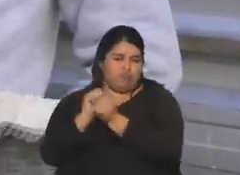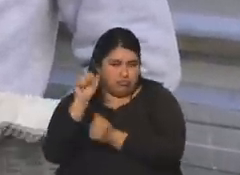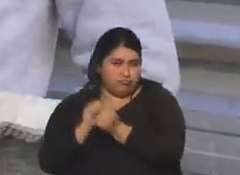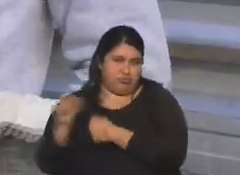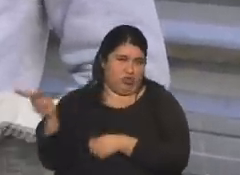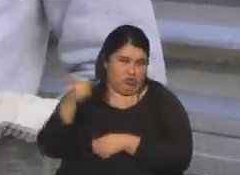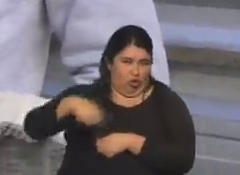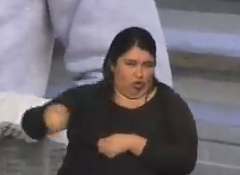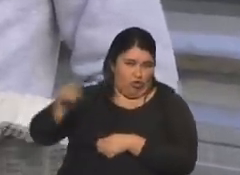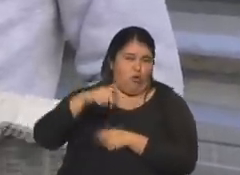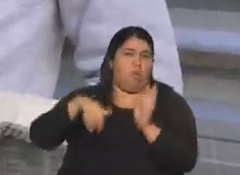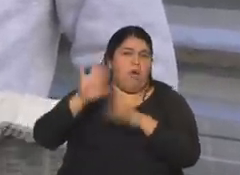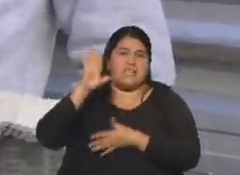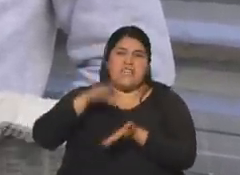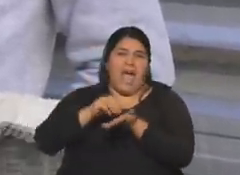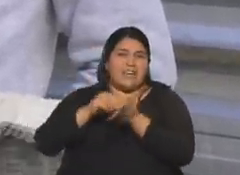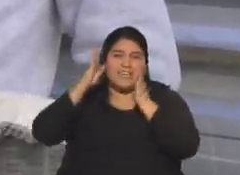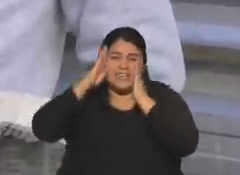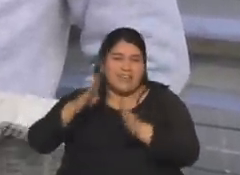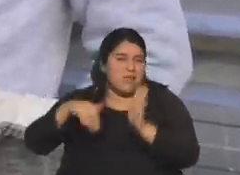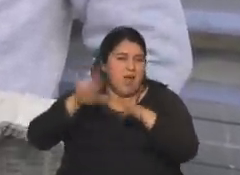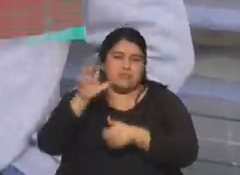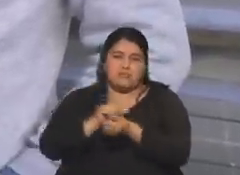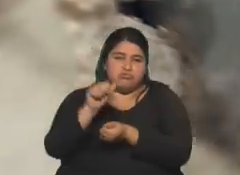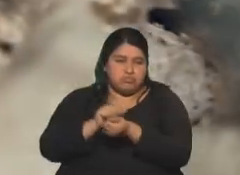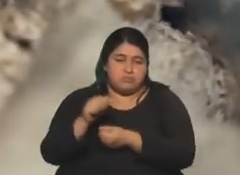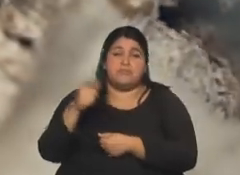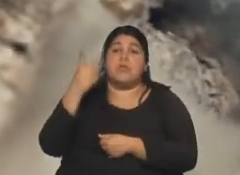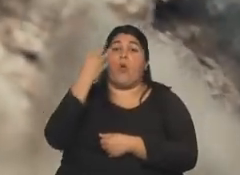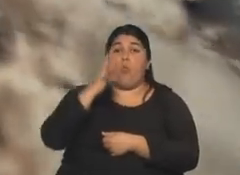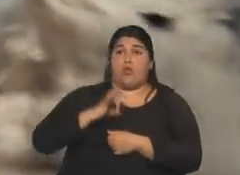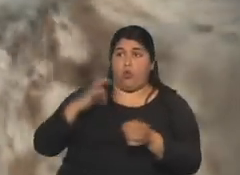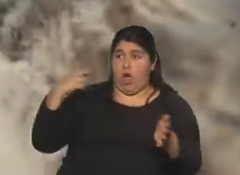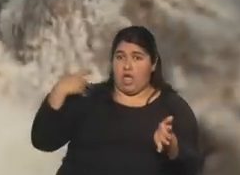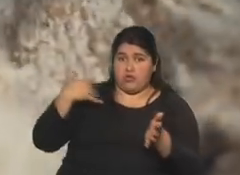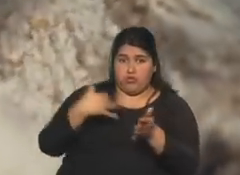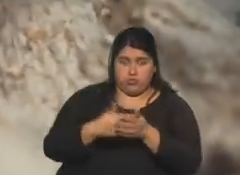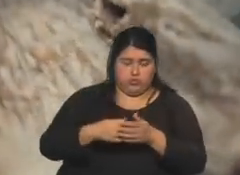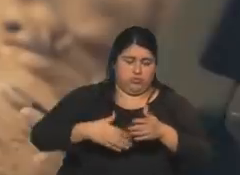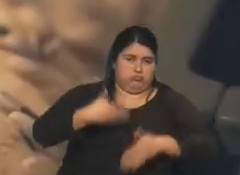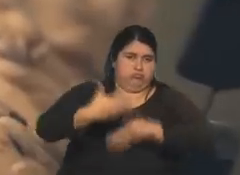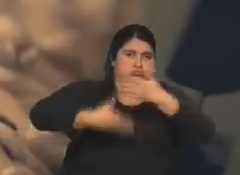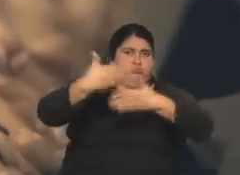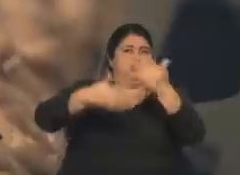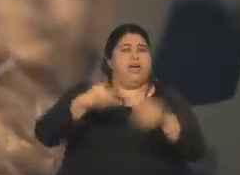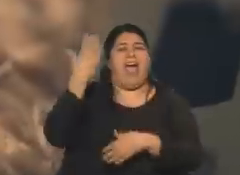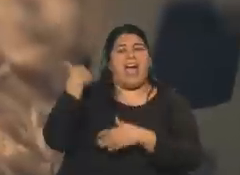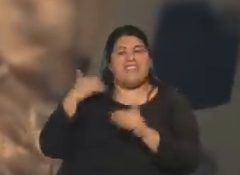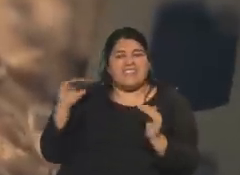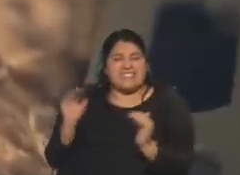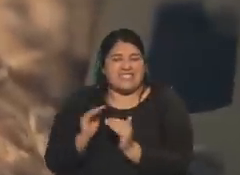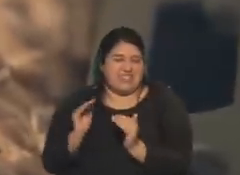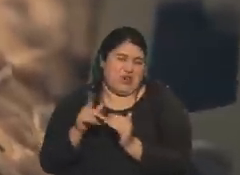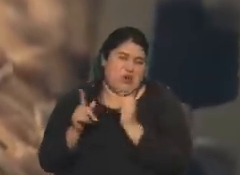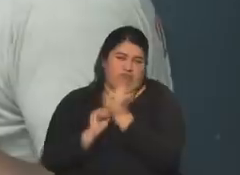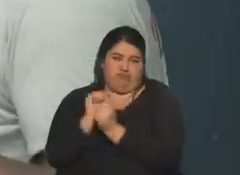todos en el rubro de la harina, siempre. Familia de panaderos. Familia en 4 panaderos. Años crecieron muchísimo, porque ya les queda chico, sí. Esto. Esto está chico, por suerte